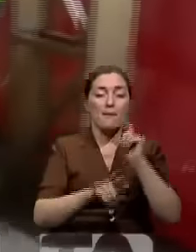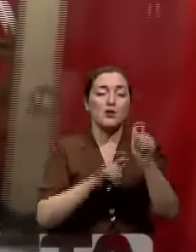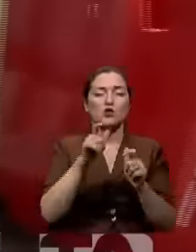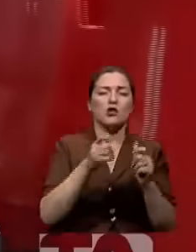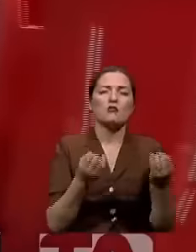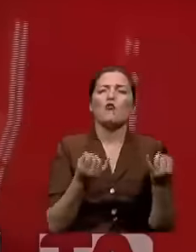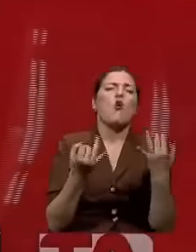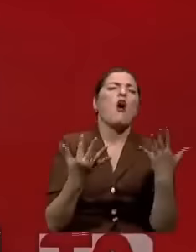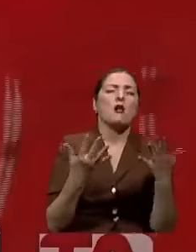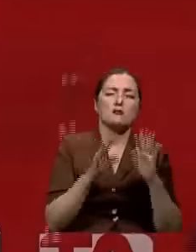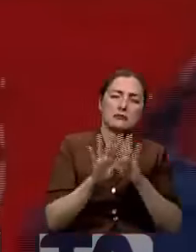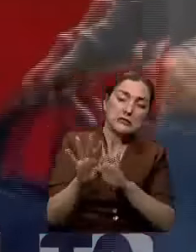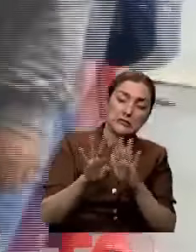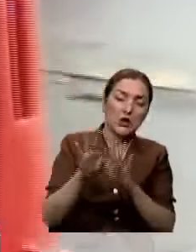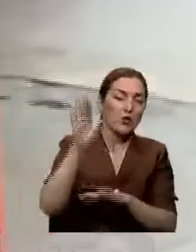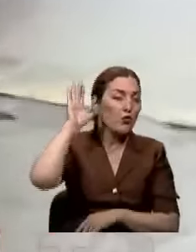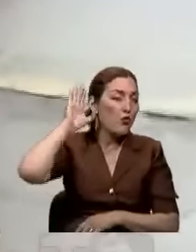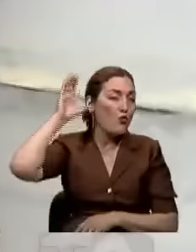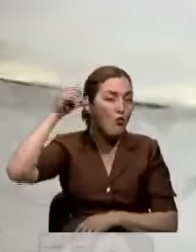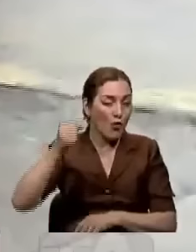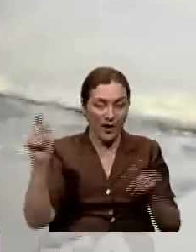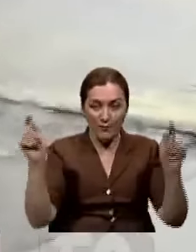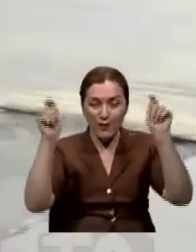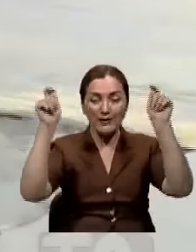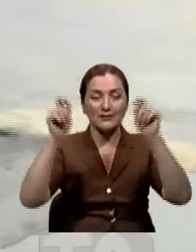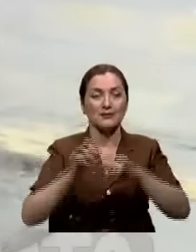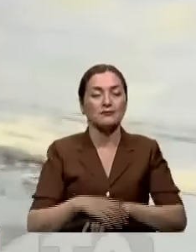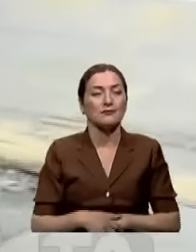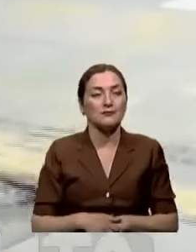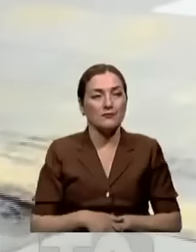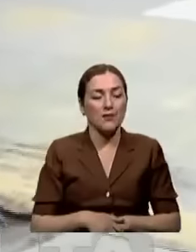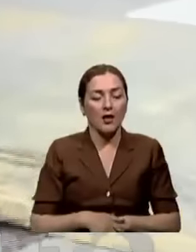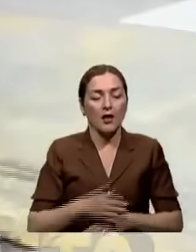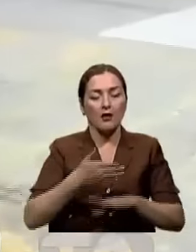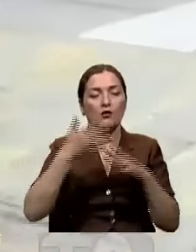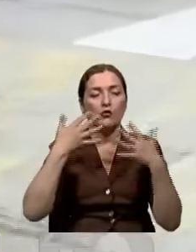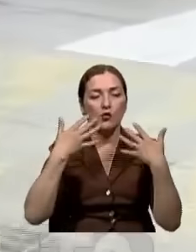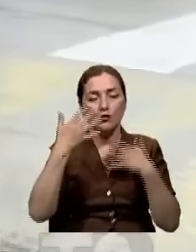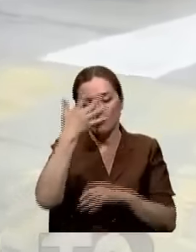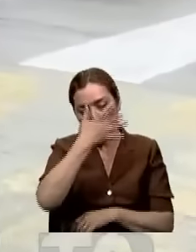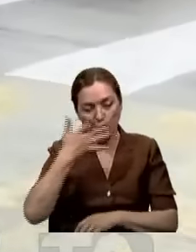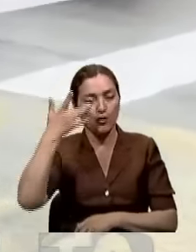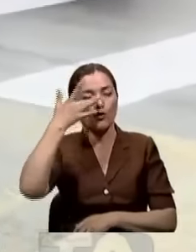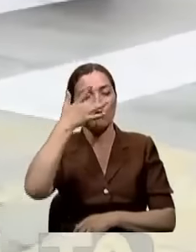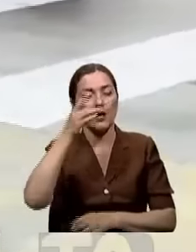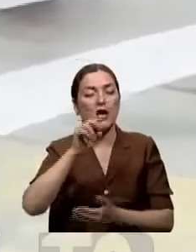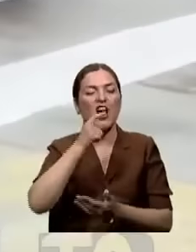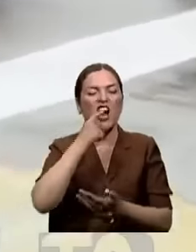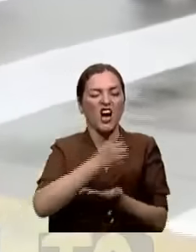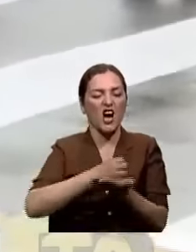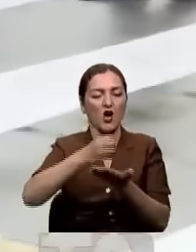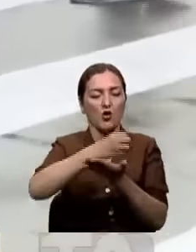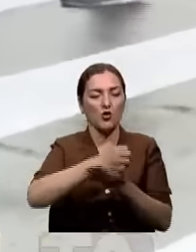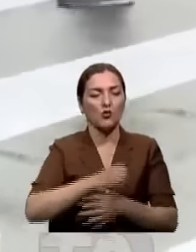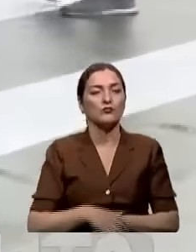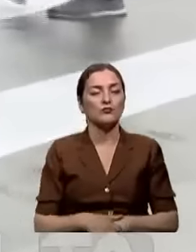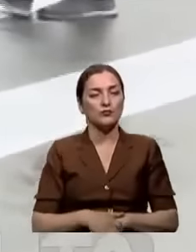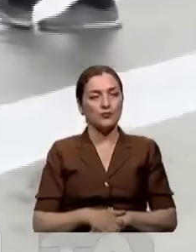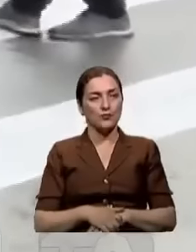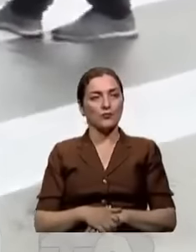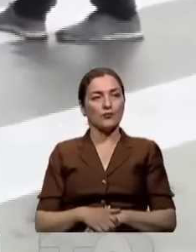de personas es Cuenca, justamente por sus fiestas. Le sigue Guayaquil, Esmeraldas y El Oro. Por otro lado,